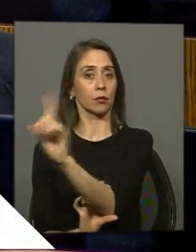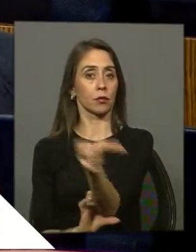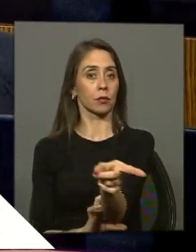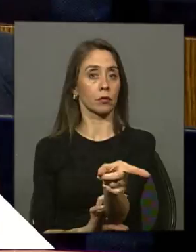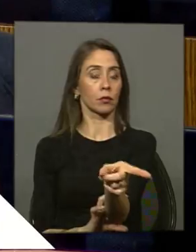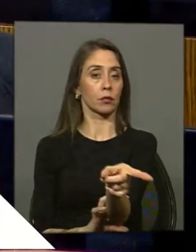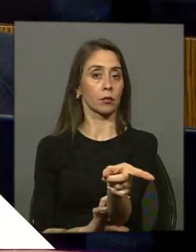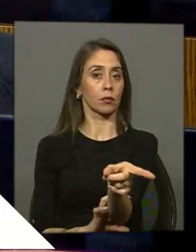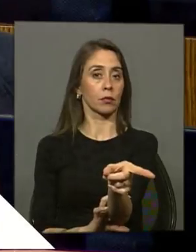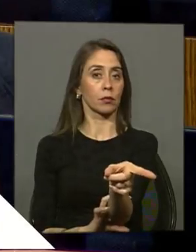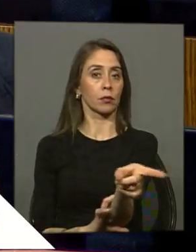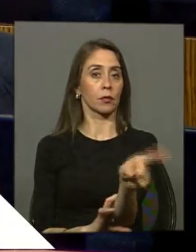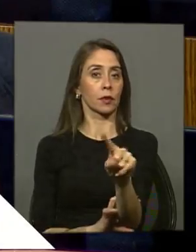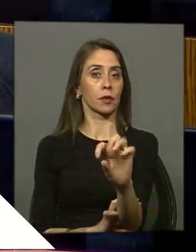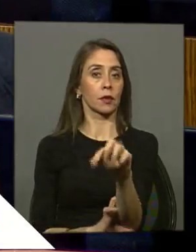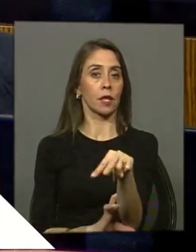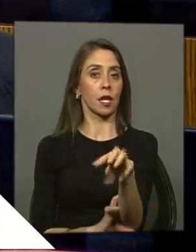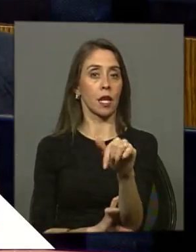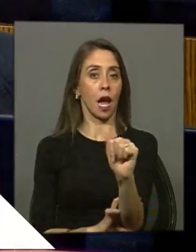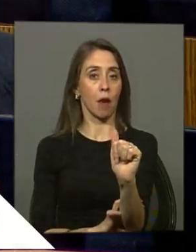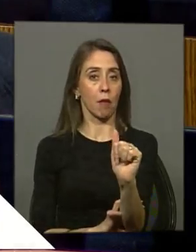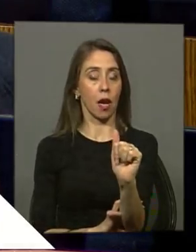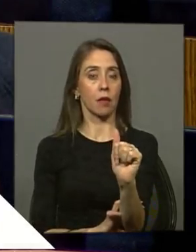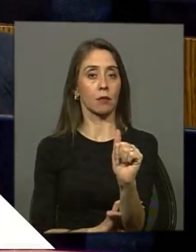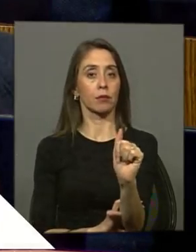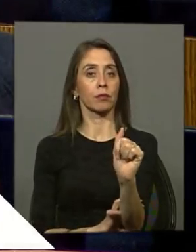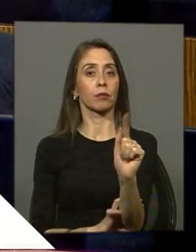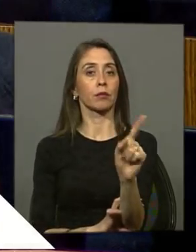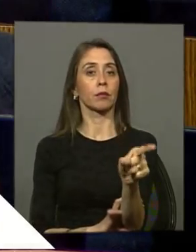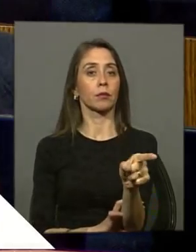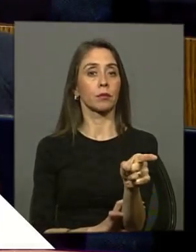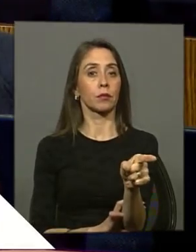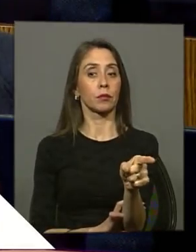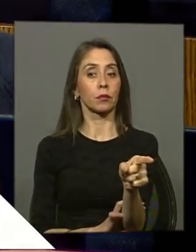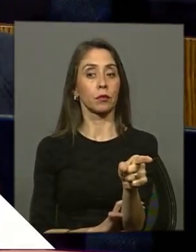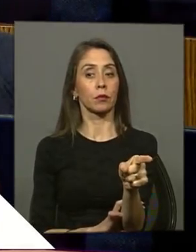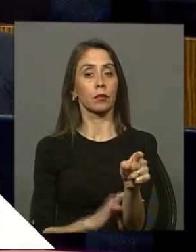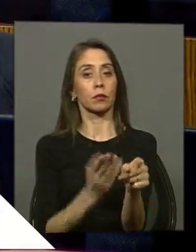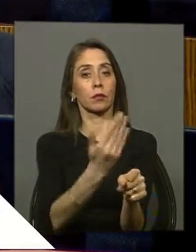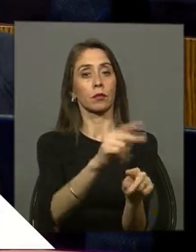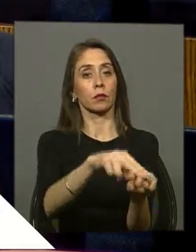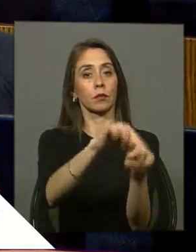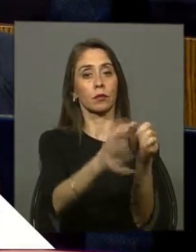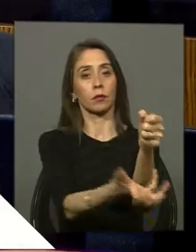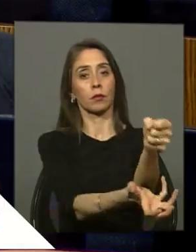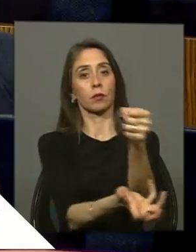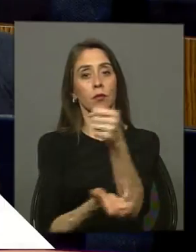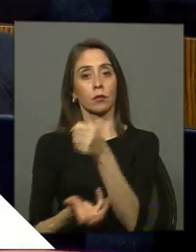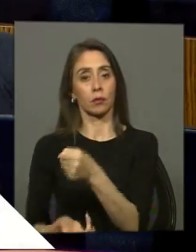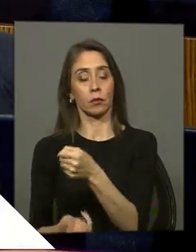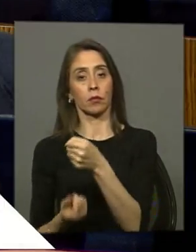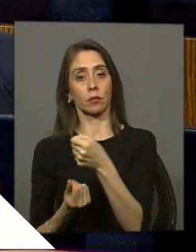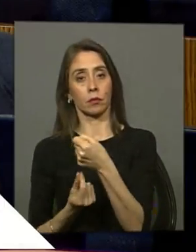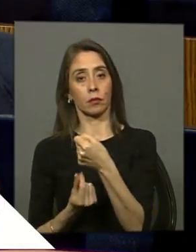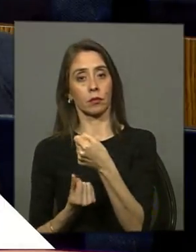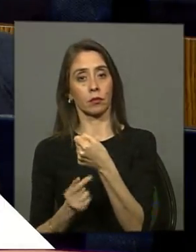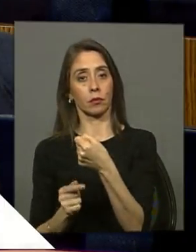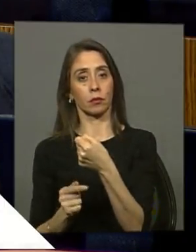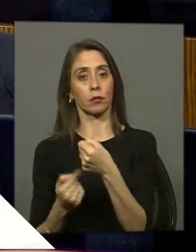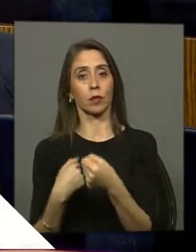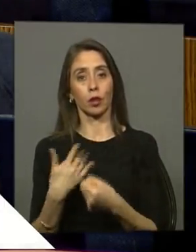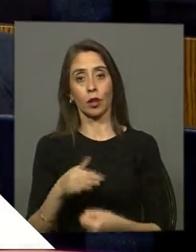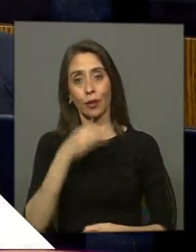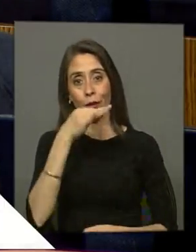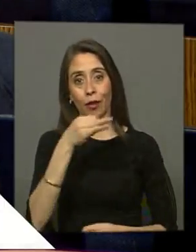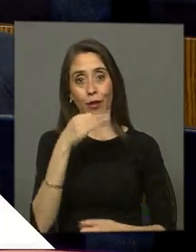requiera al cenama servicio nacional de adultos mayores fondos o recursos necesarios para lo que yo